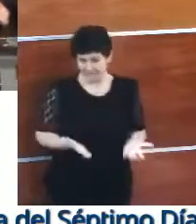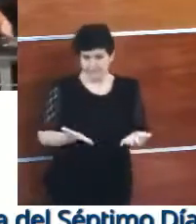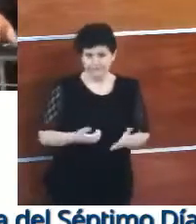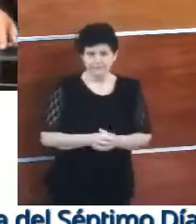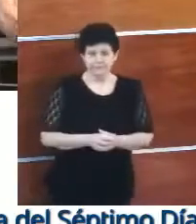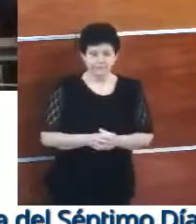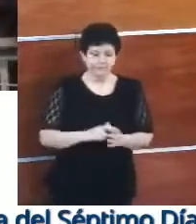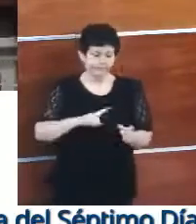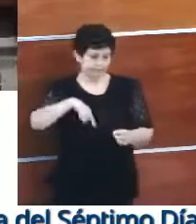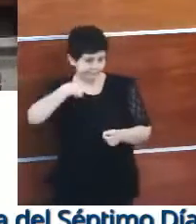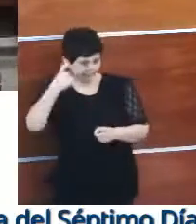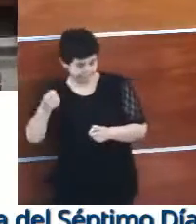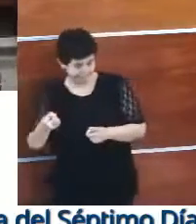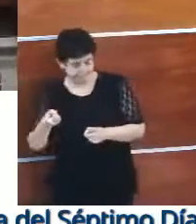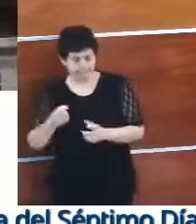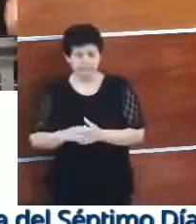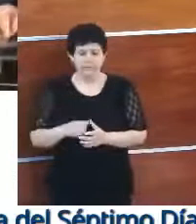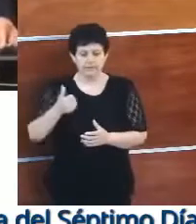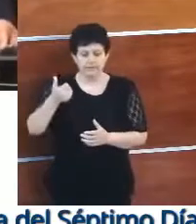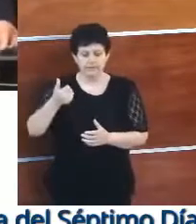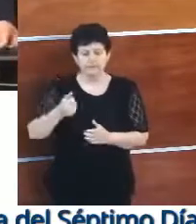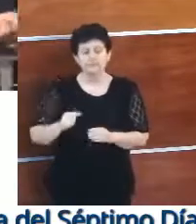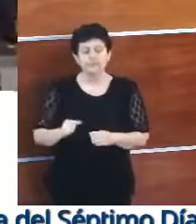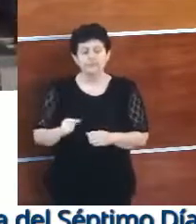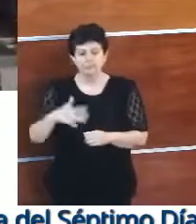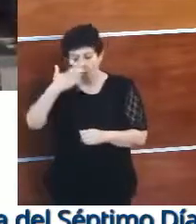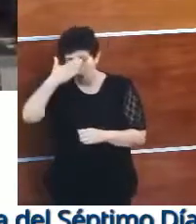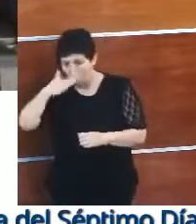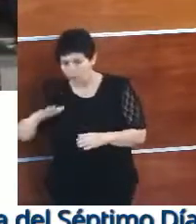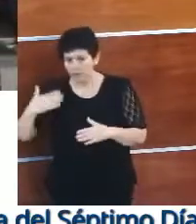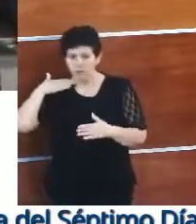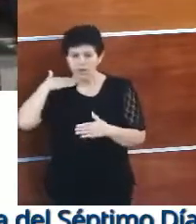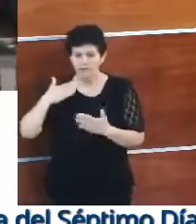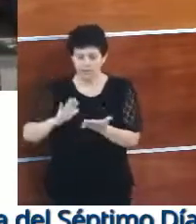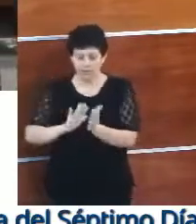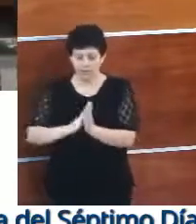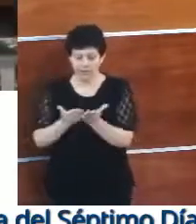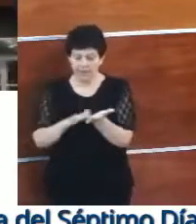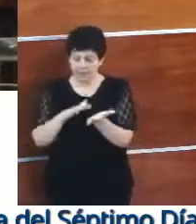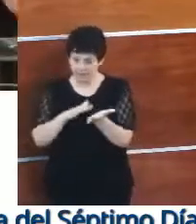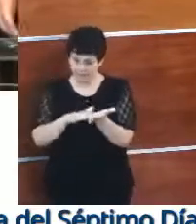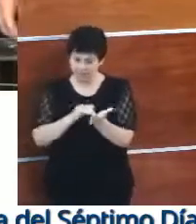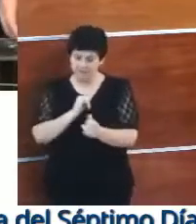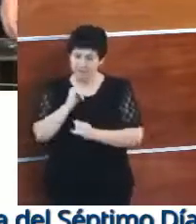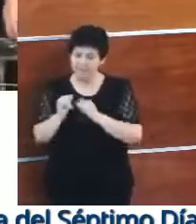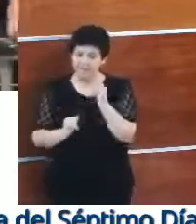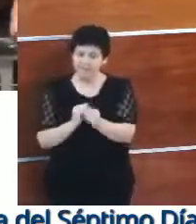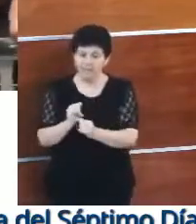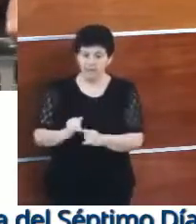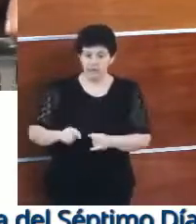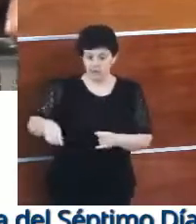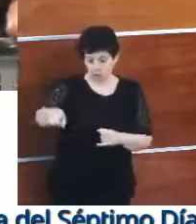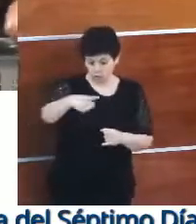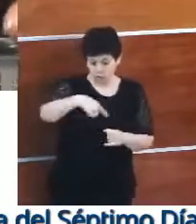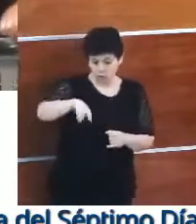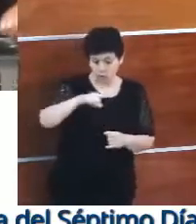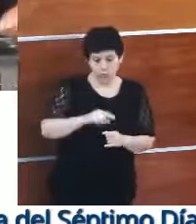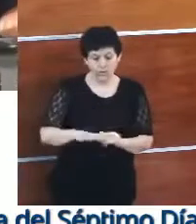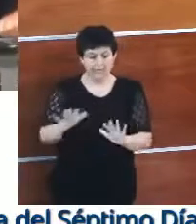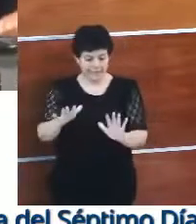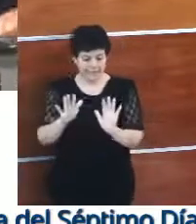Hay otro término en Apocalipsis 2:25 que dice, retenedlos hasta que yo